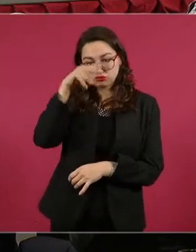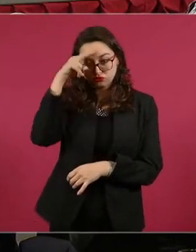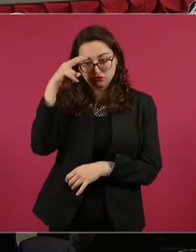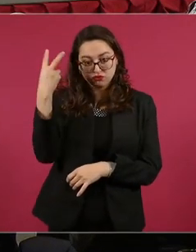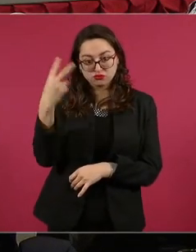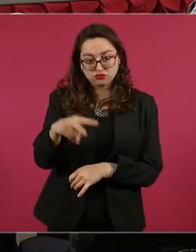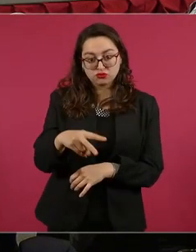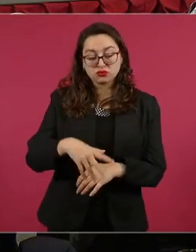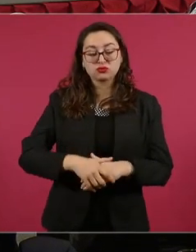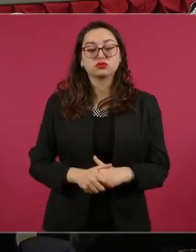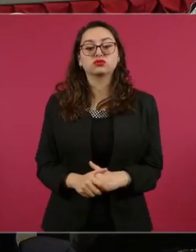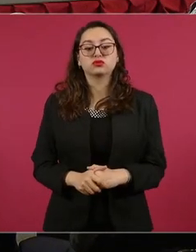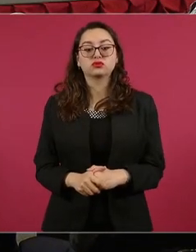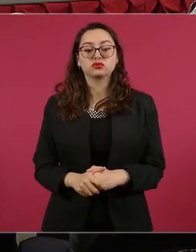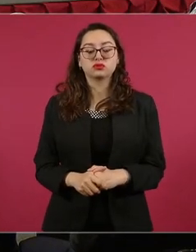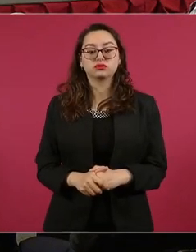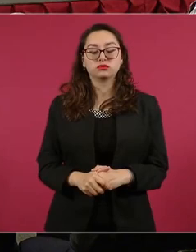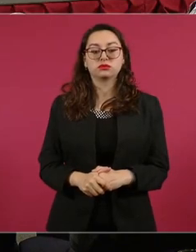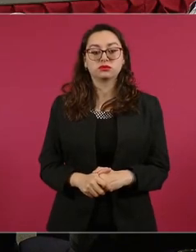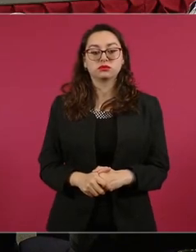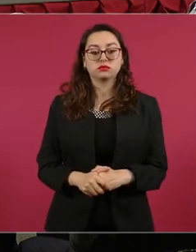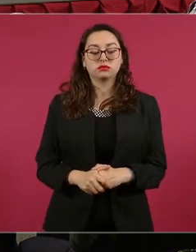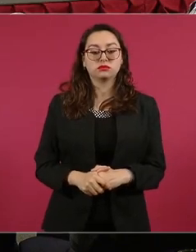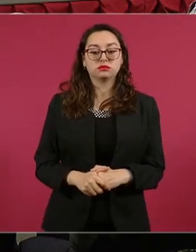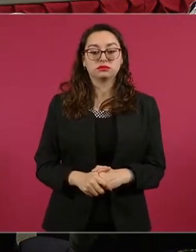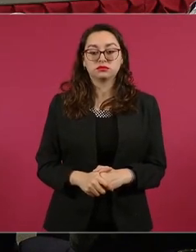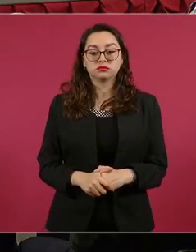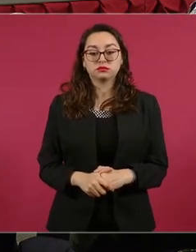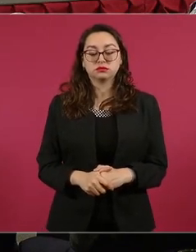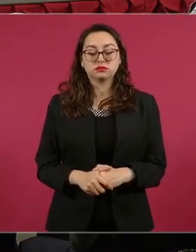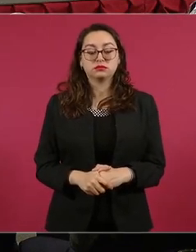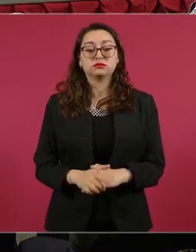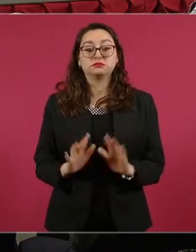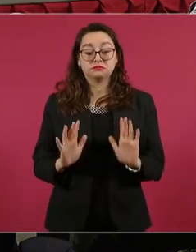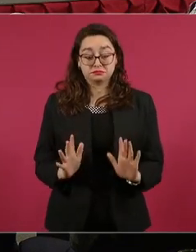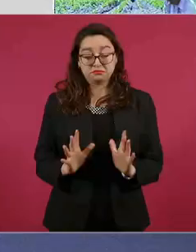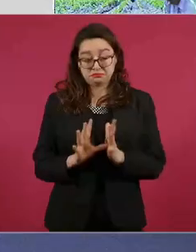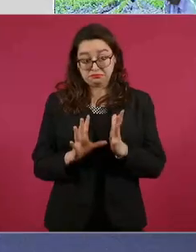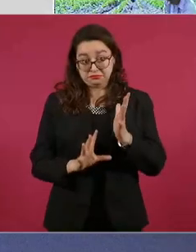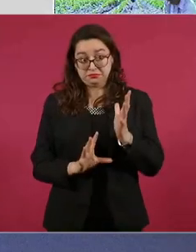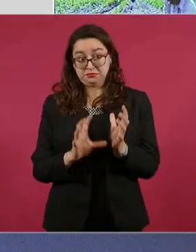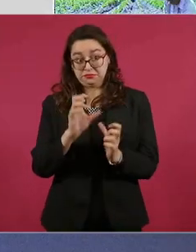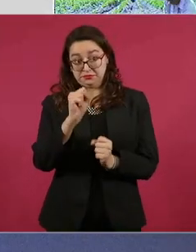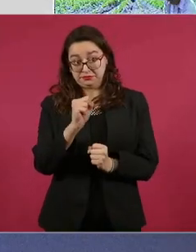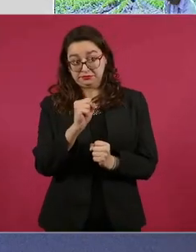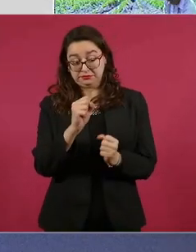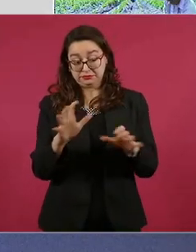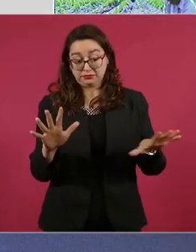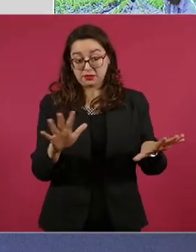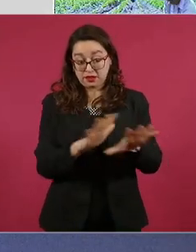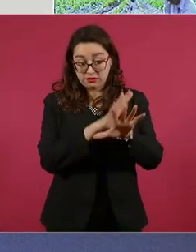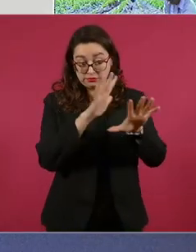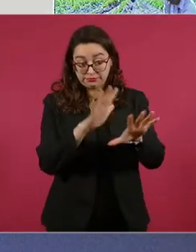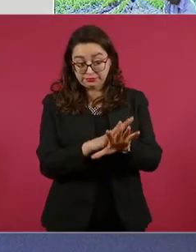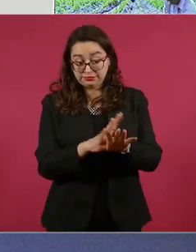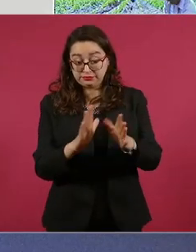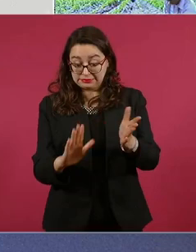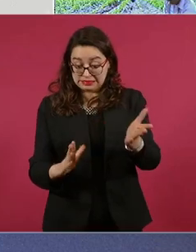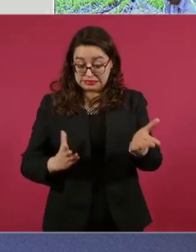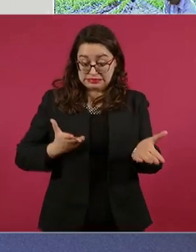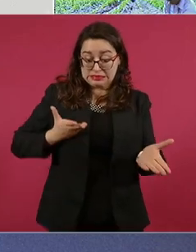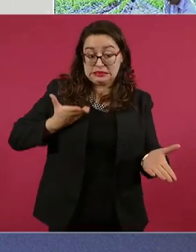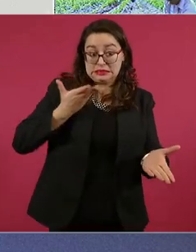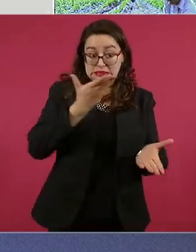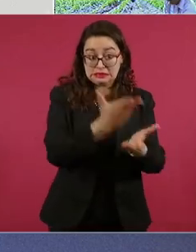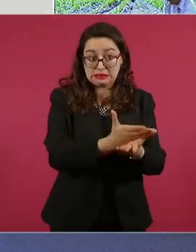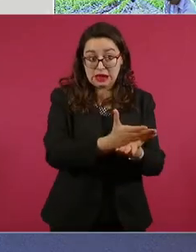afromexicanas. Una vez adoptada esta reforma constitucional, se va a crear una ley